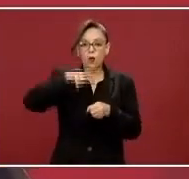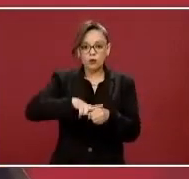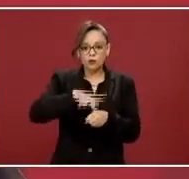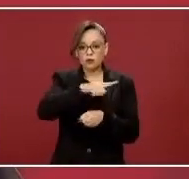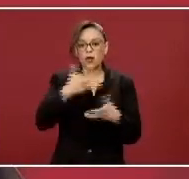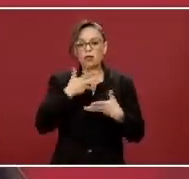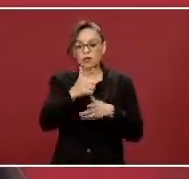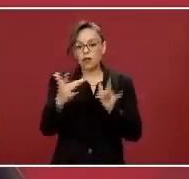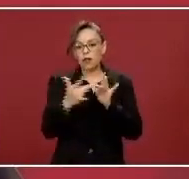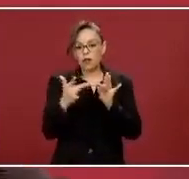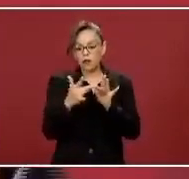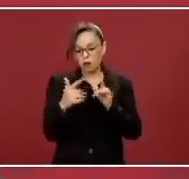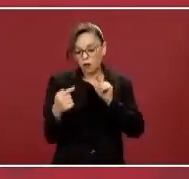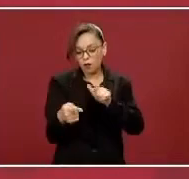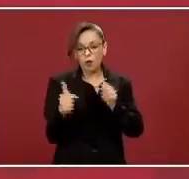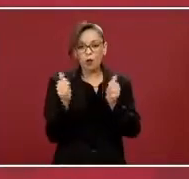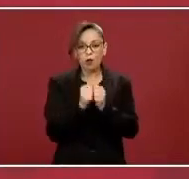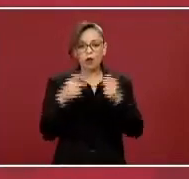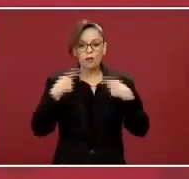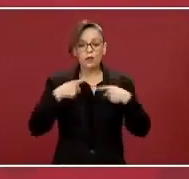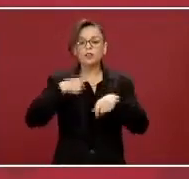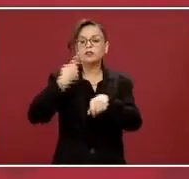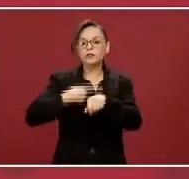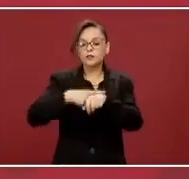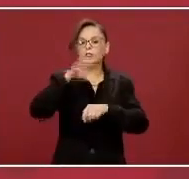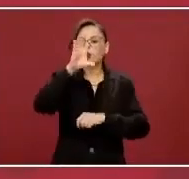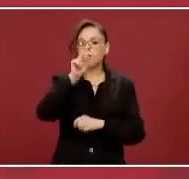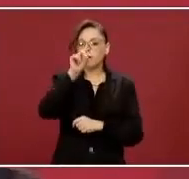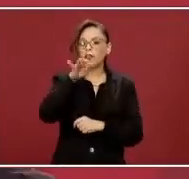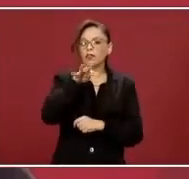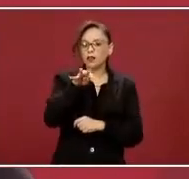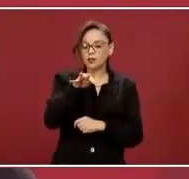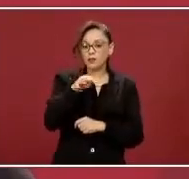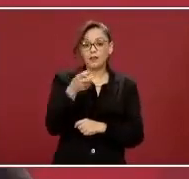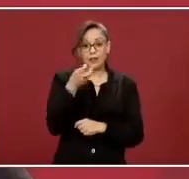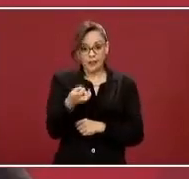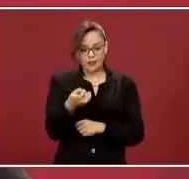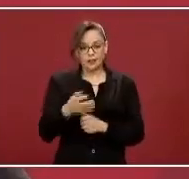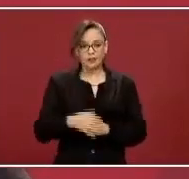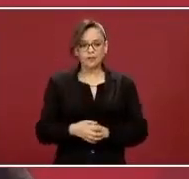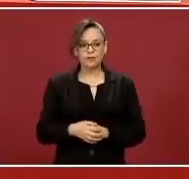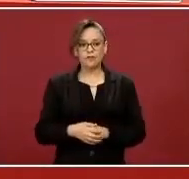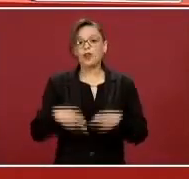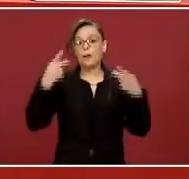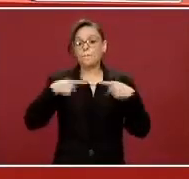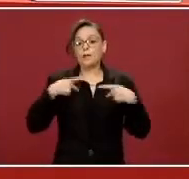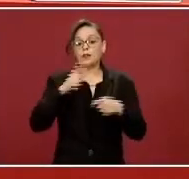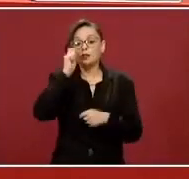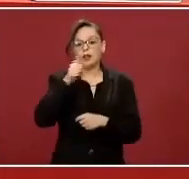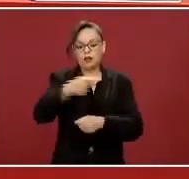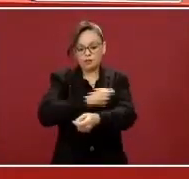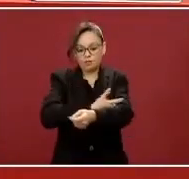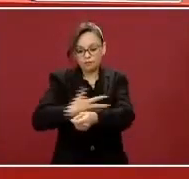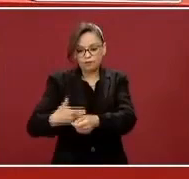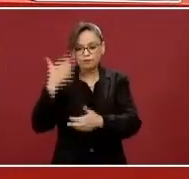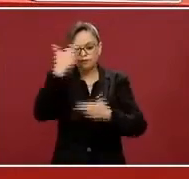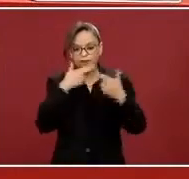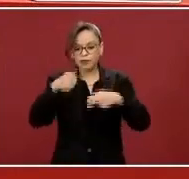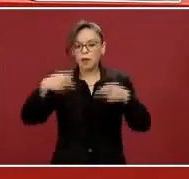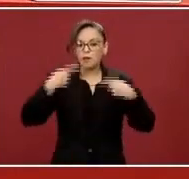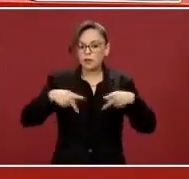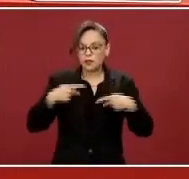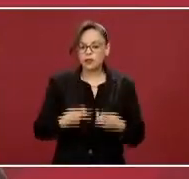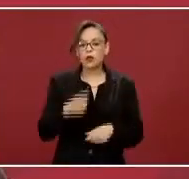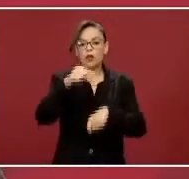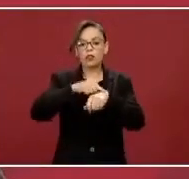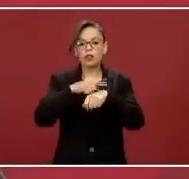COVID. Directamente es literal, directamente. La persona que le toma la muestra, el médico que intuba al paciente,